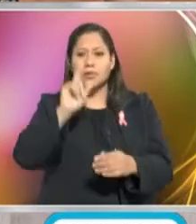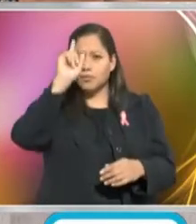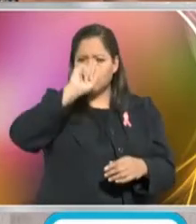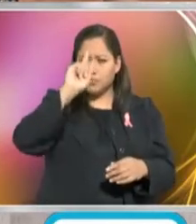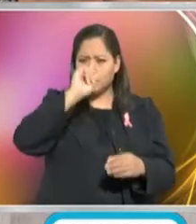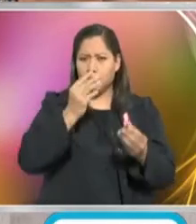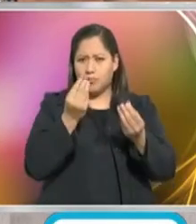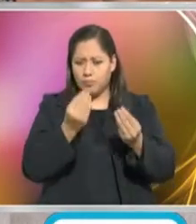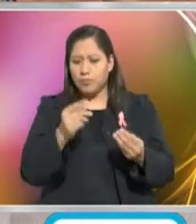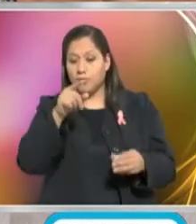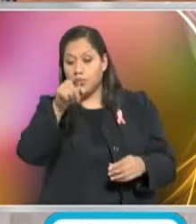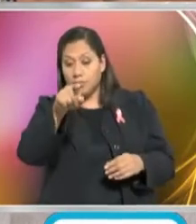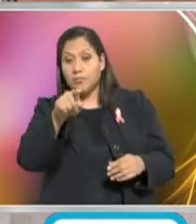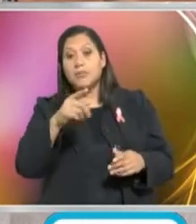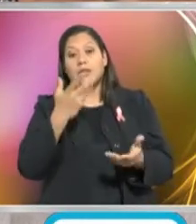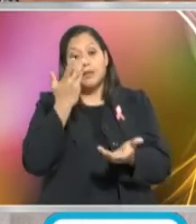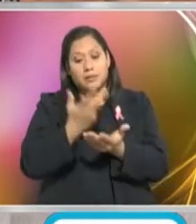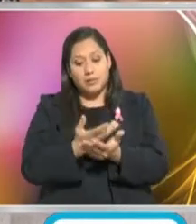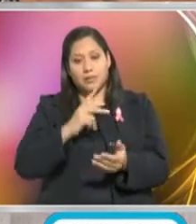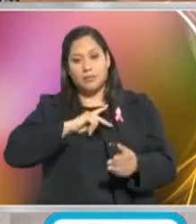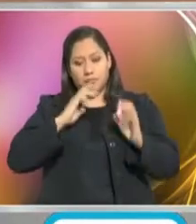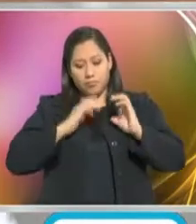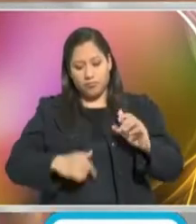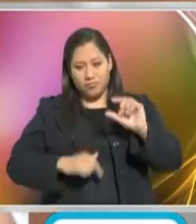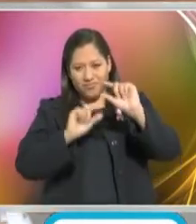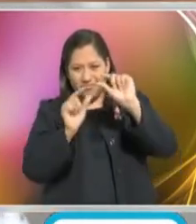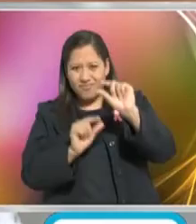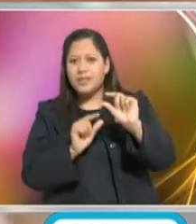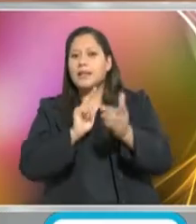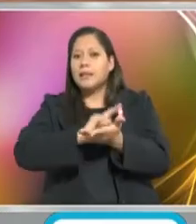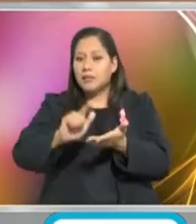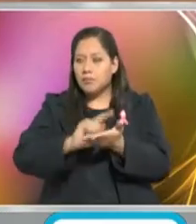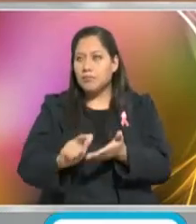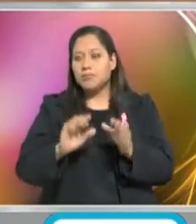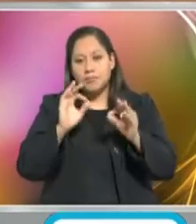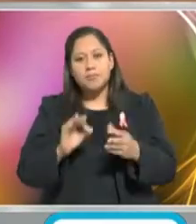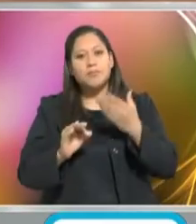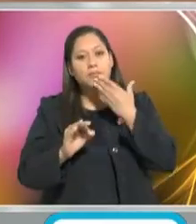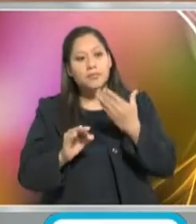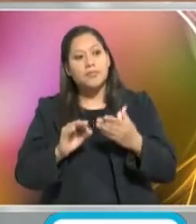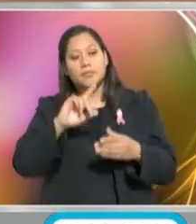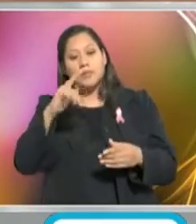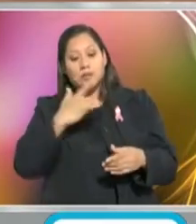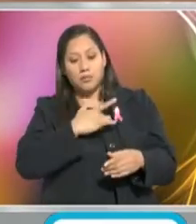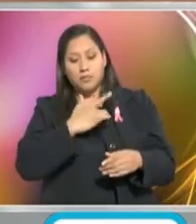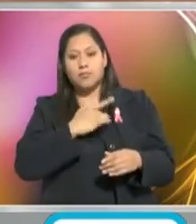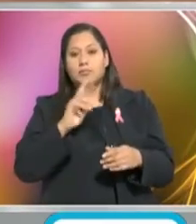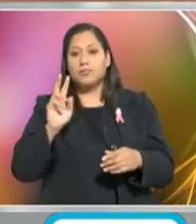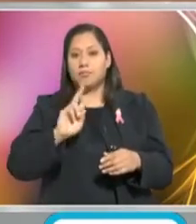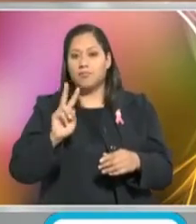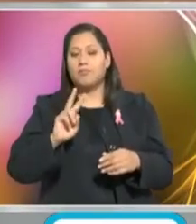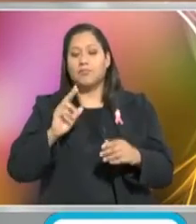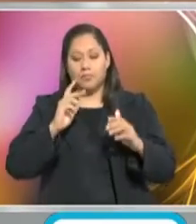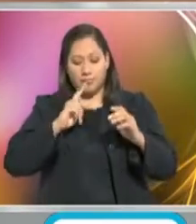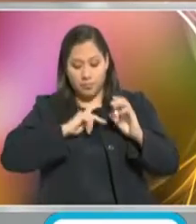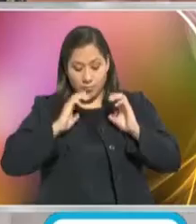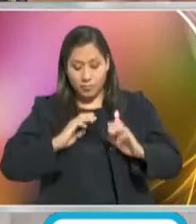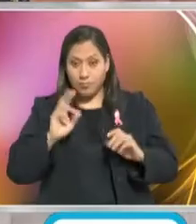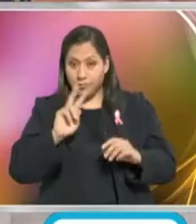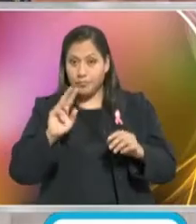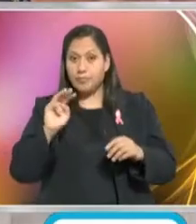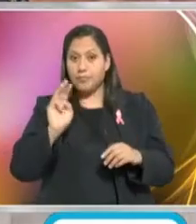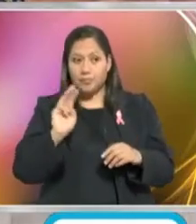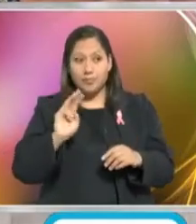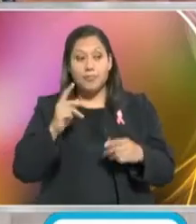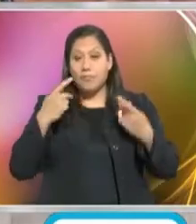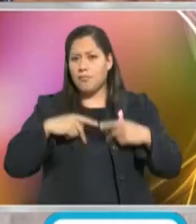recomiendo mucho que hagan descansar a sus órganos, que se revitalicen y que entonces llenen a su cuerpo de vitaminas y minerales. Muy bien. Para una persona que